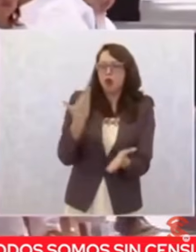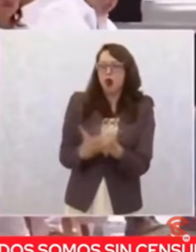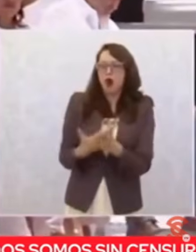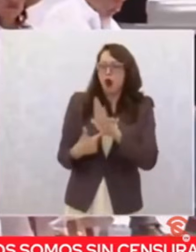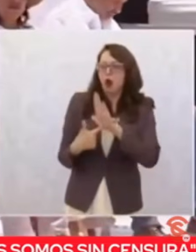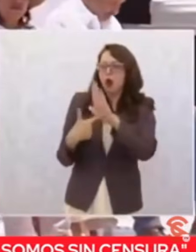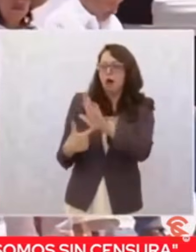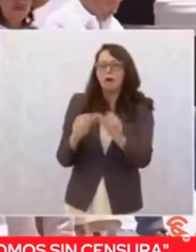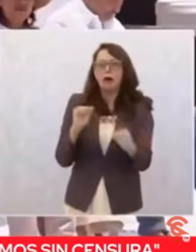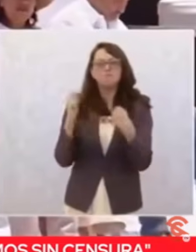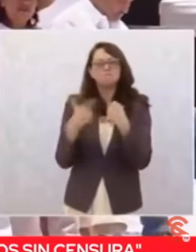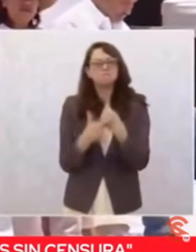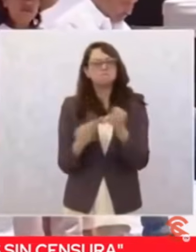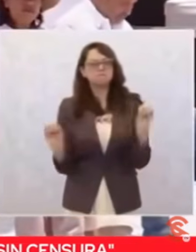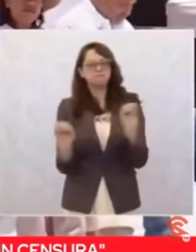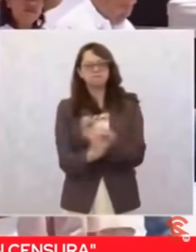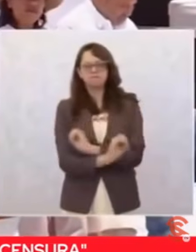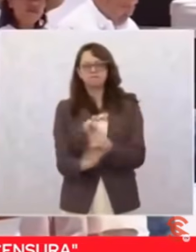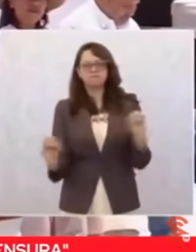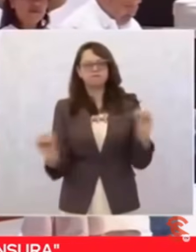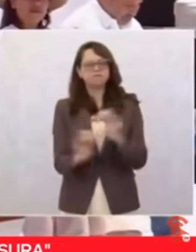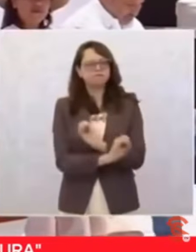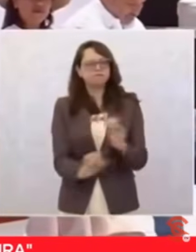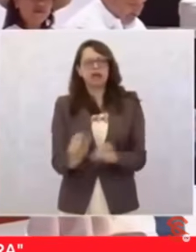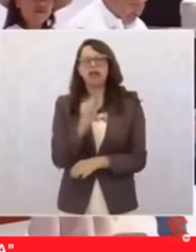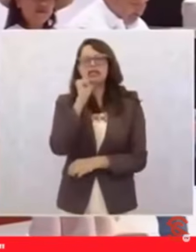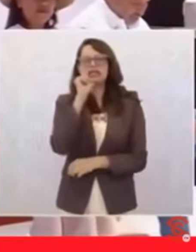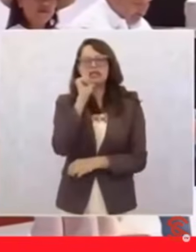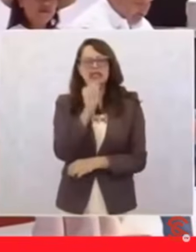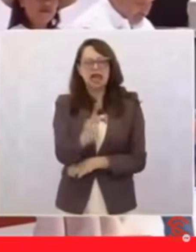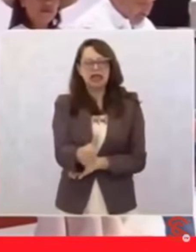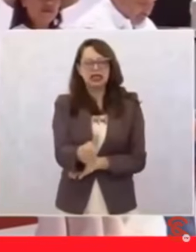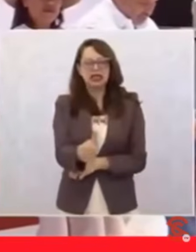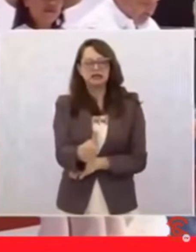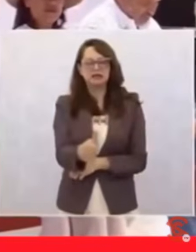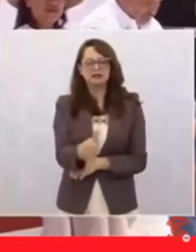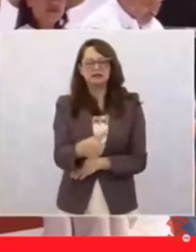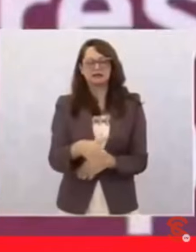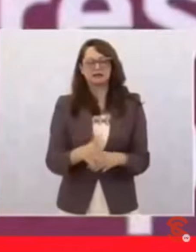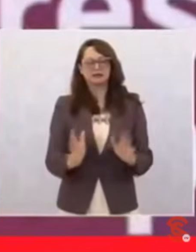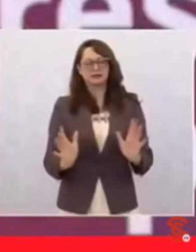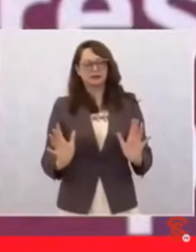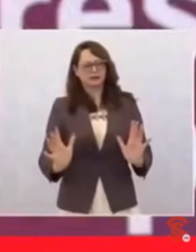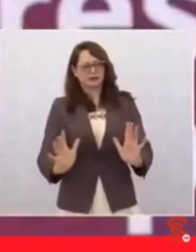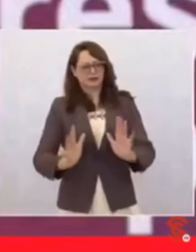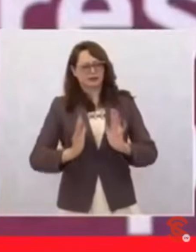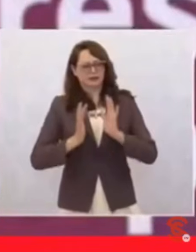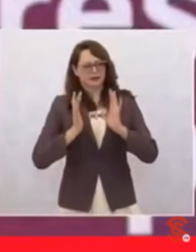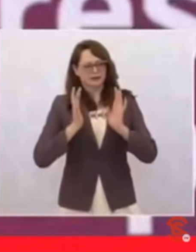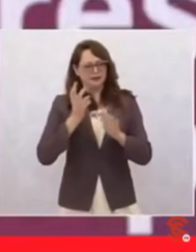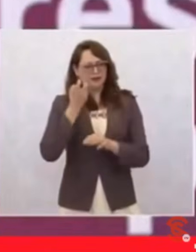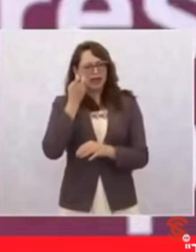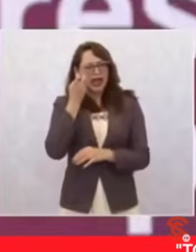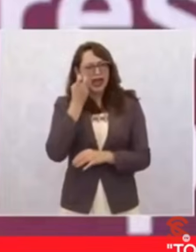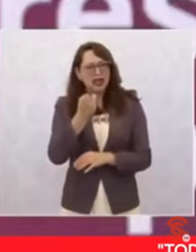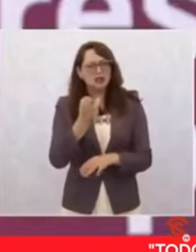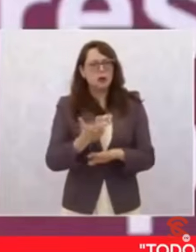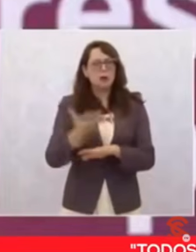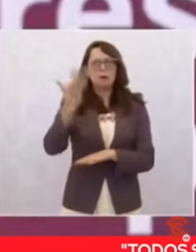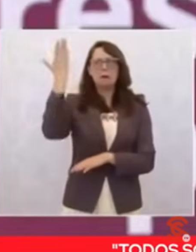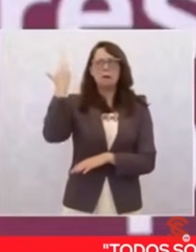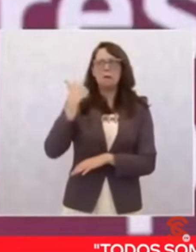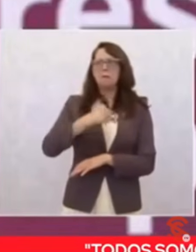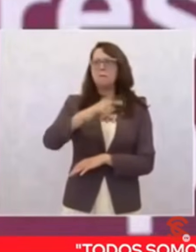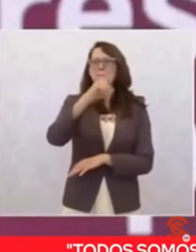que sustentaran esa solicitud. Un hecho de esa magnitud no tiene